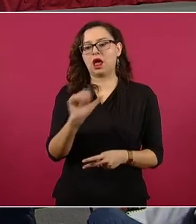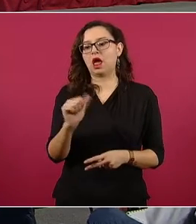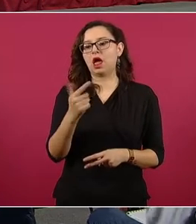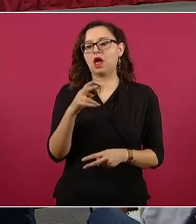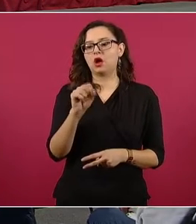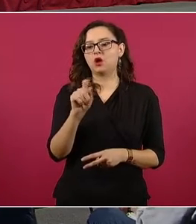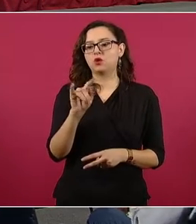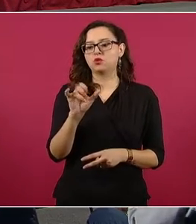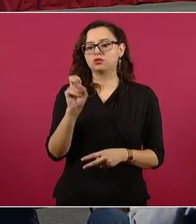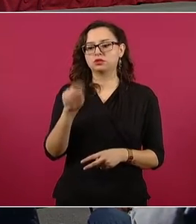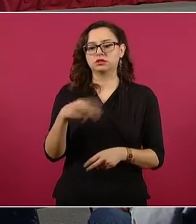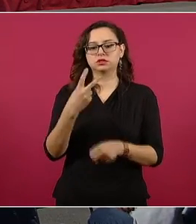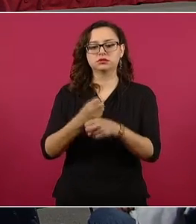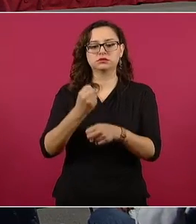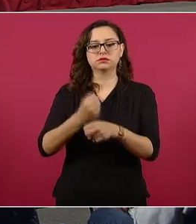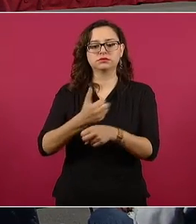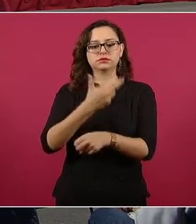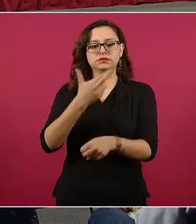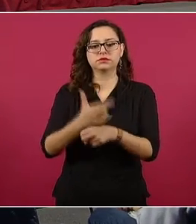subsecretario de la Defensa.